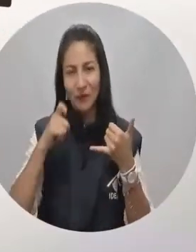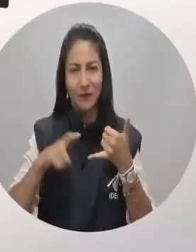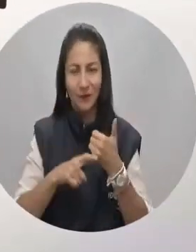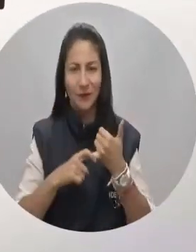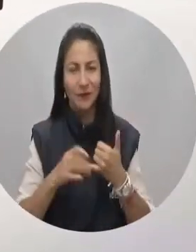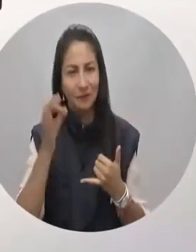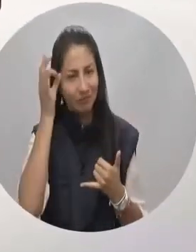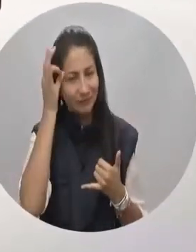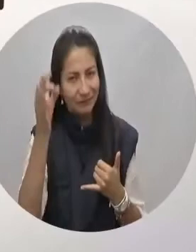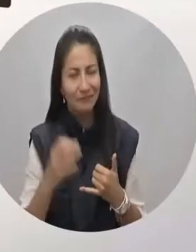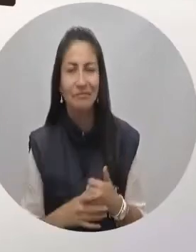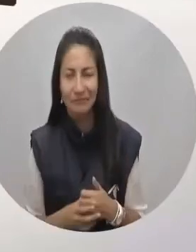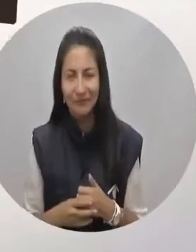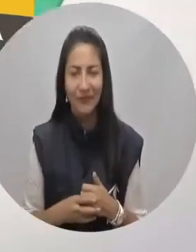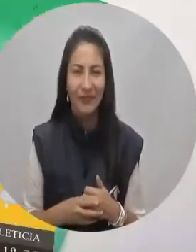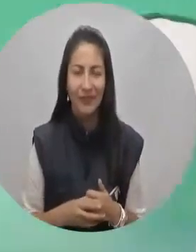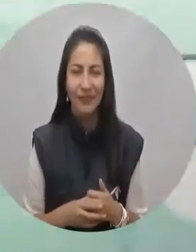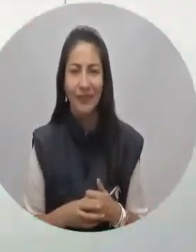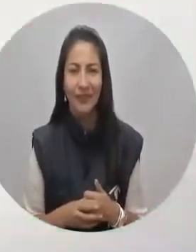Amazonas.